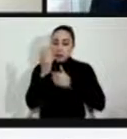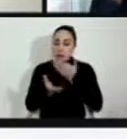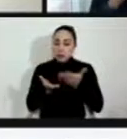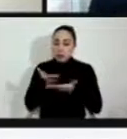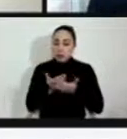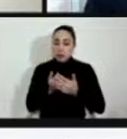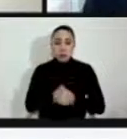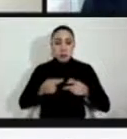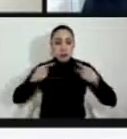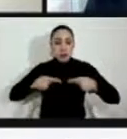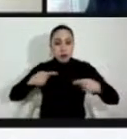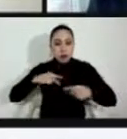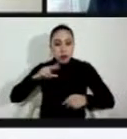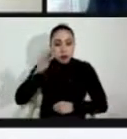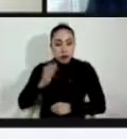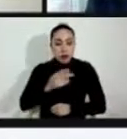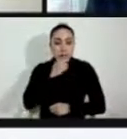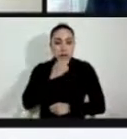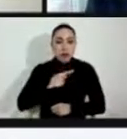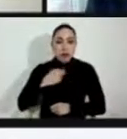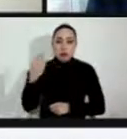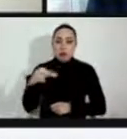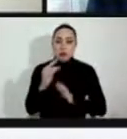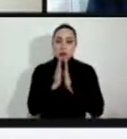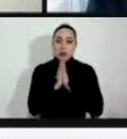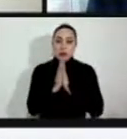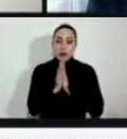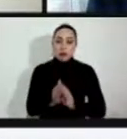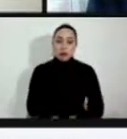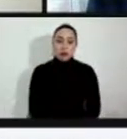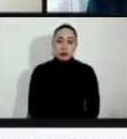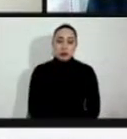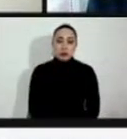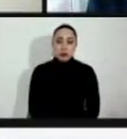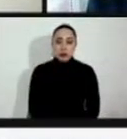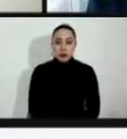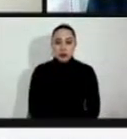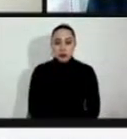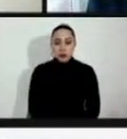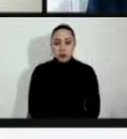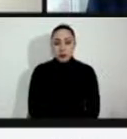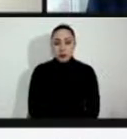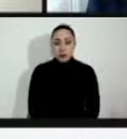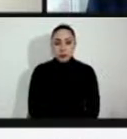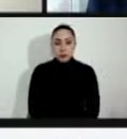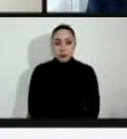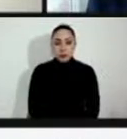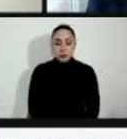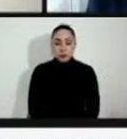en contra, comenzando por el apellido, si son tan amables, diputadas y diputados?